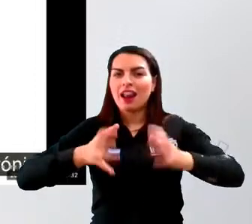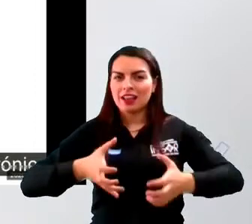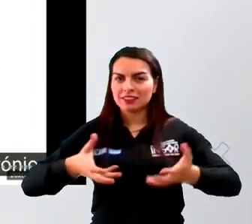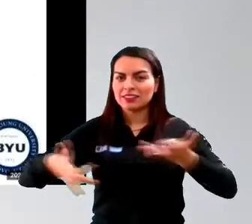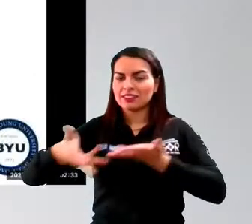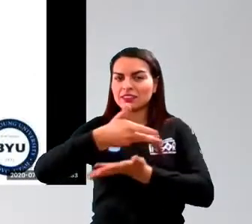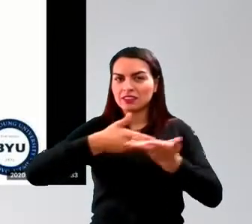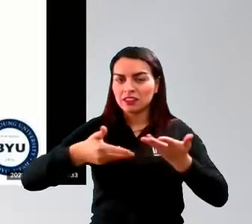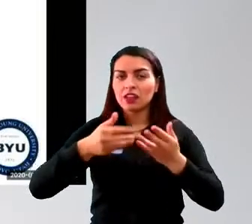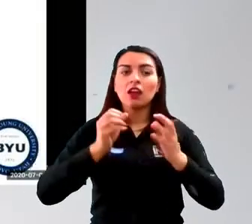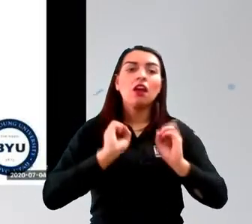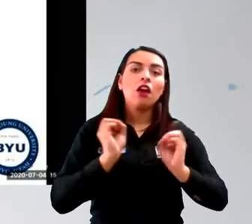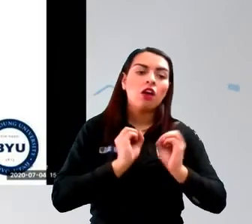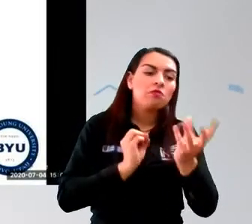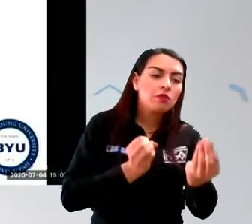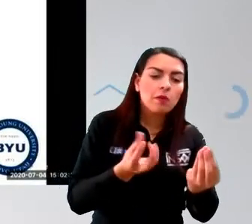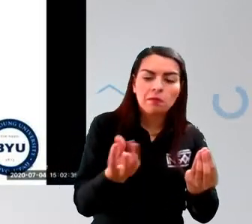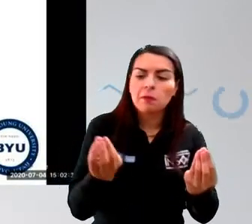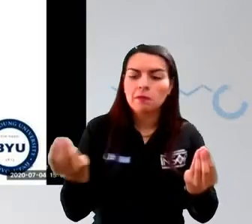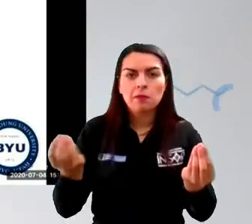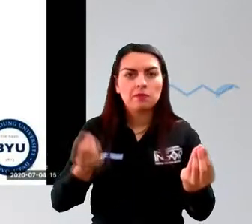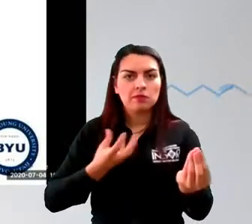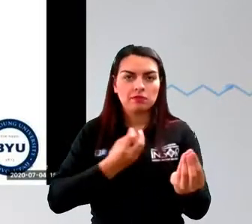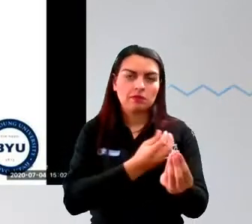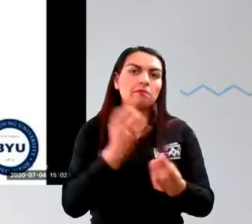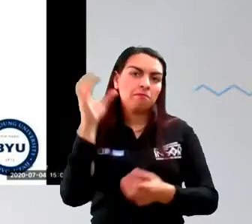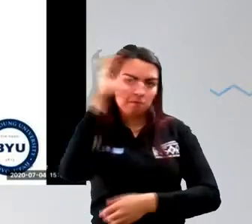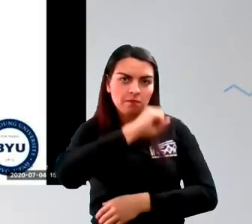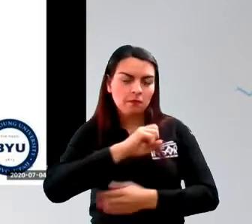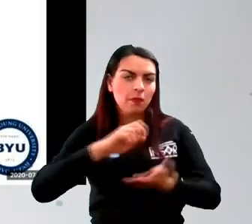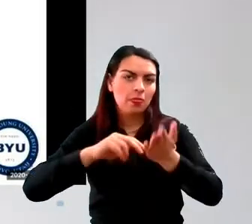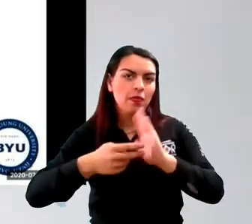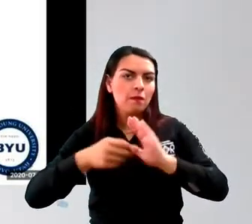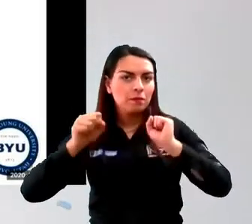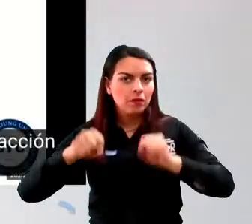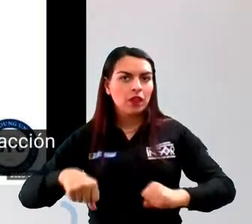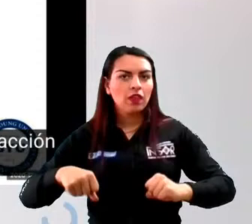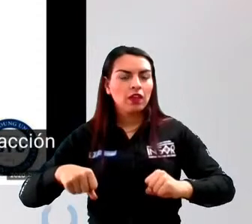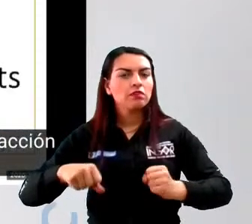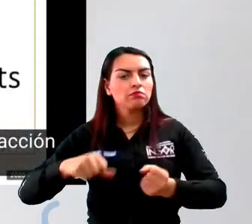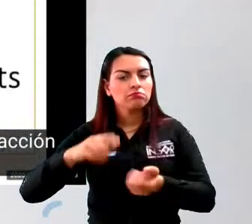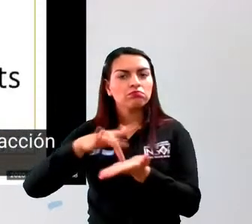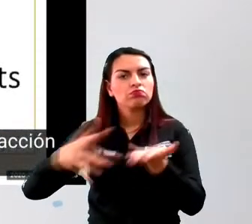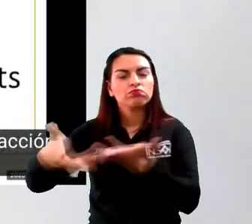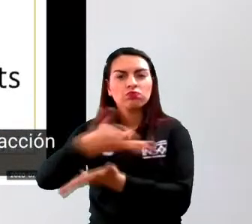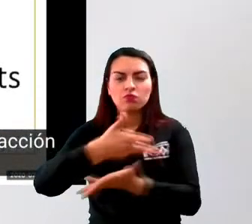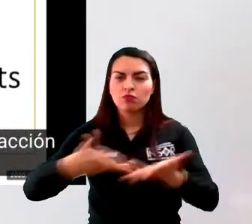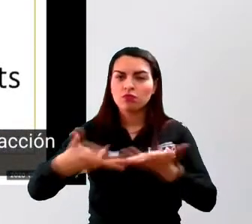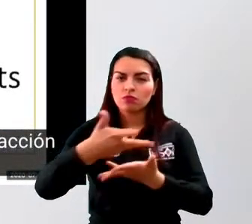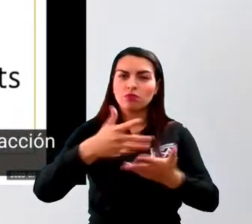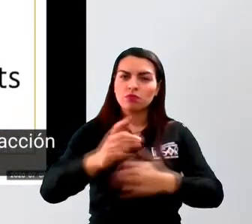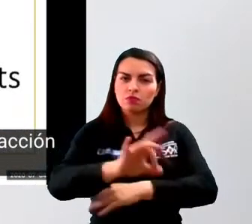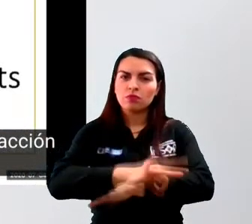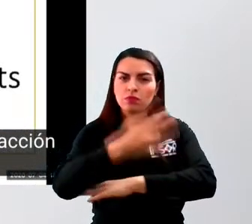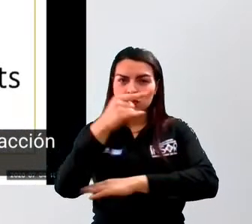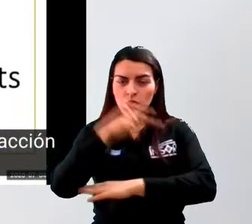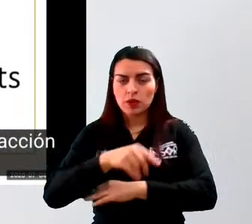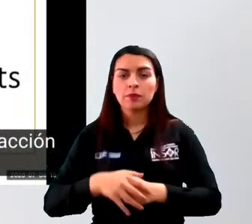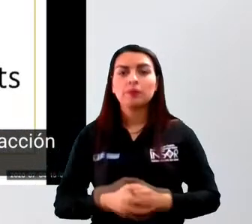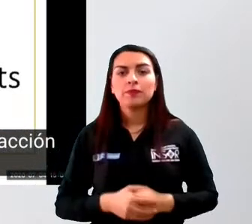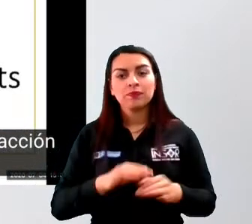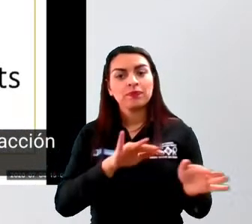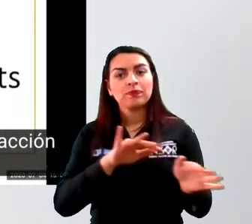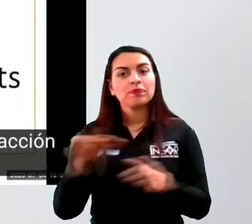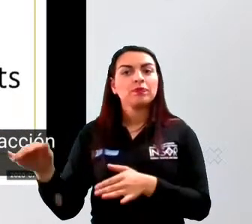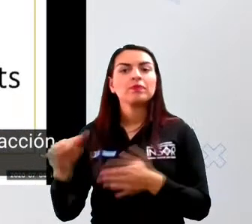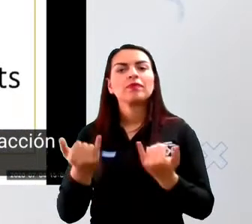en pequeños grupos. Estas son algunas formas de crear presencia en entornos sincrónicos y asincrónicos. Ahora vamos a hablar sobre aprovechar la comunidad de